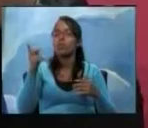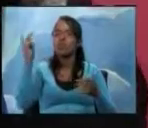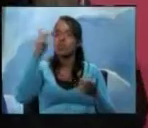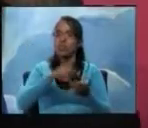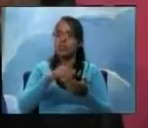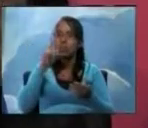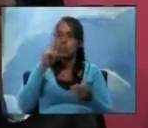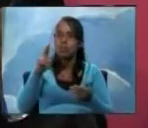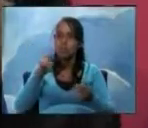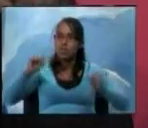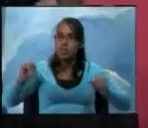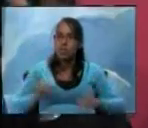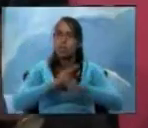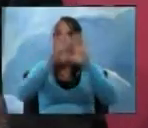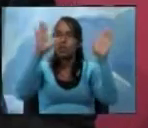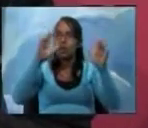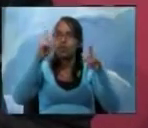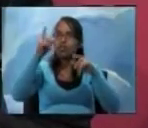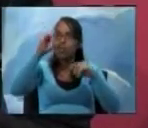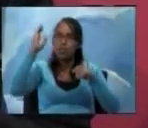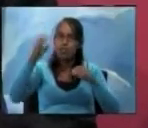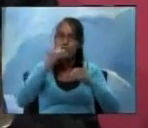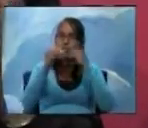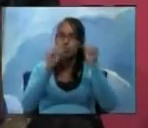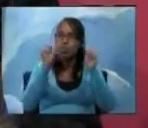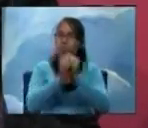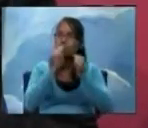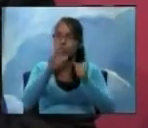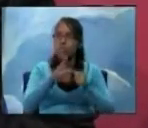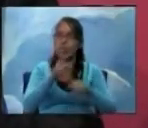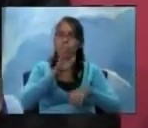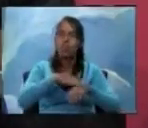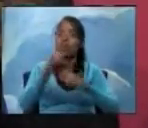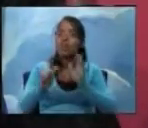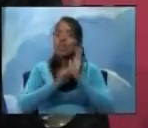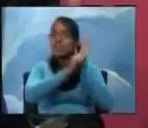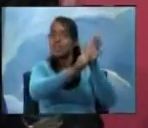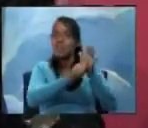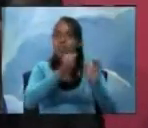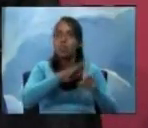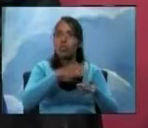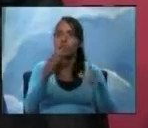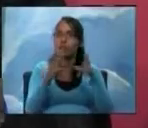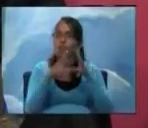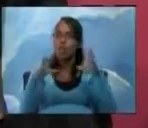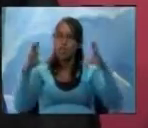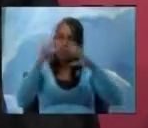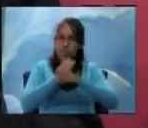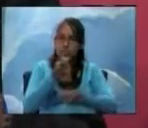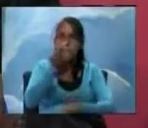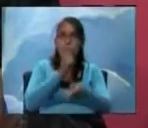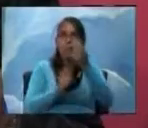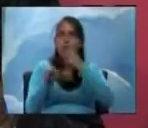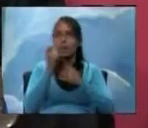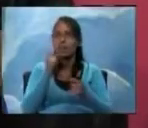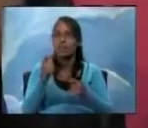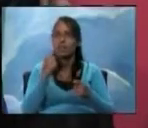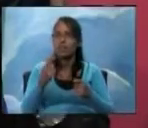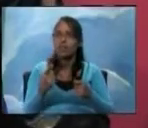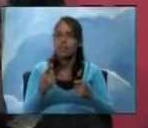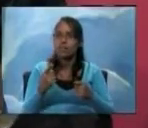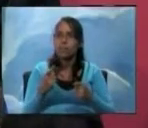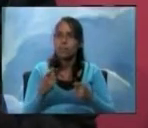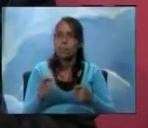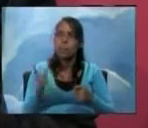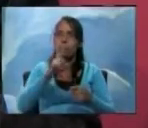de cuenta esos milagros, ese milagro que Dios hizo. ¿Por qué un milagro? ¿Por qué una señal? Porque toda la noche pescando, como decían mis pastores, los pastores anteriores, toda la